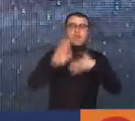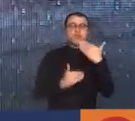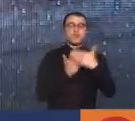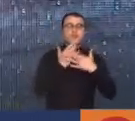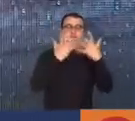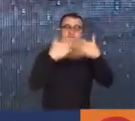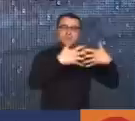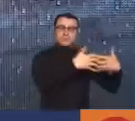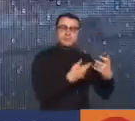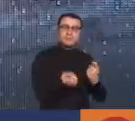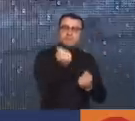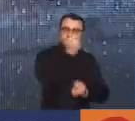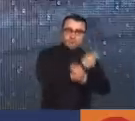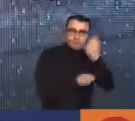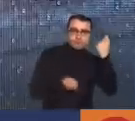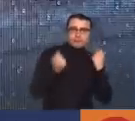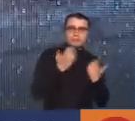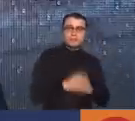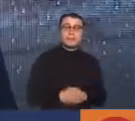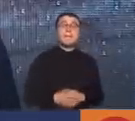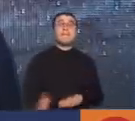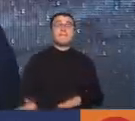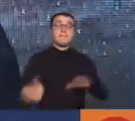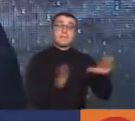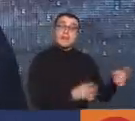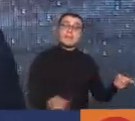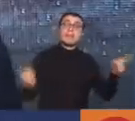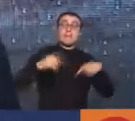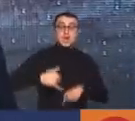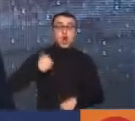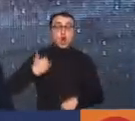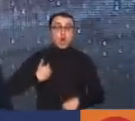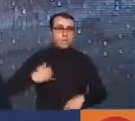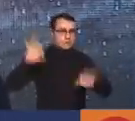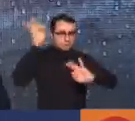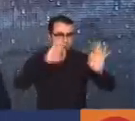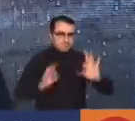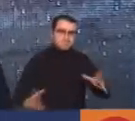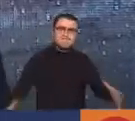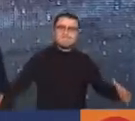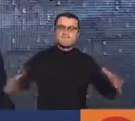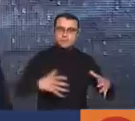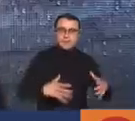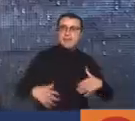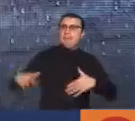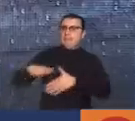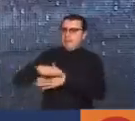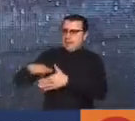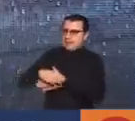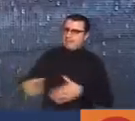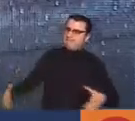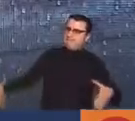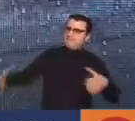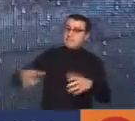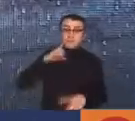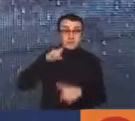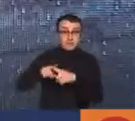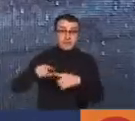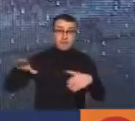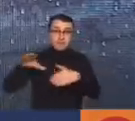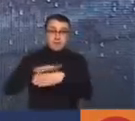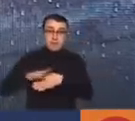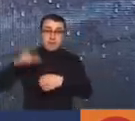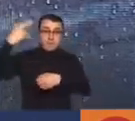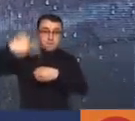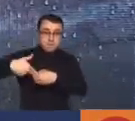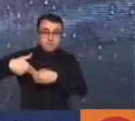economías, la organización de la juventud, las organizaciones de los taxistas para cambiar el taxi,